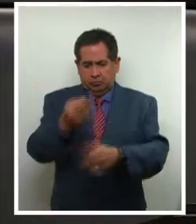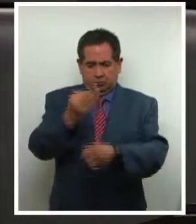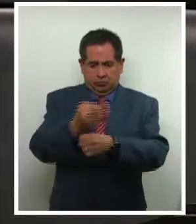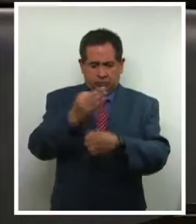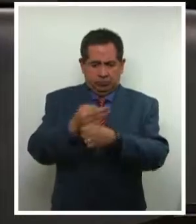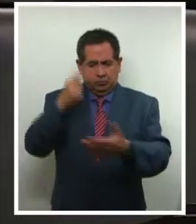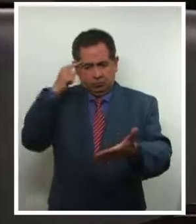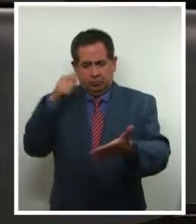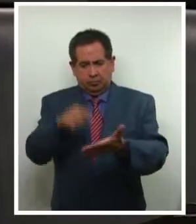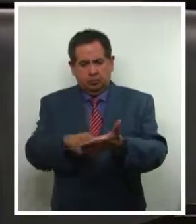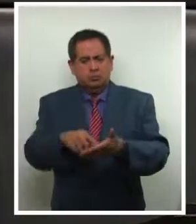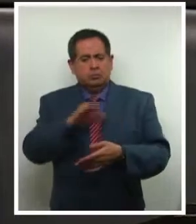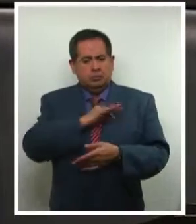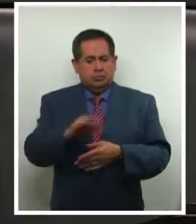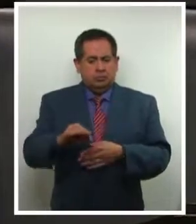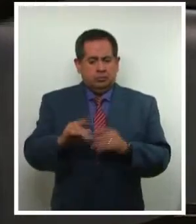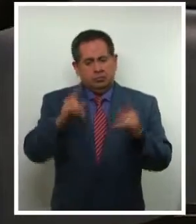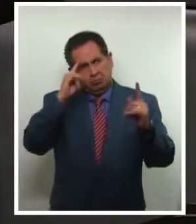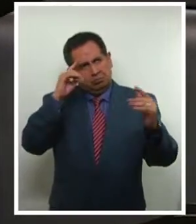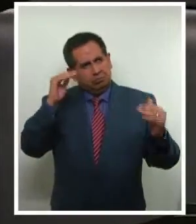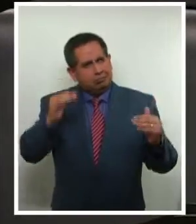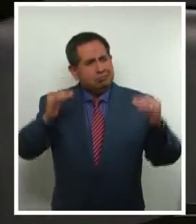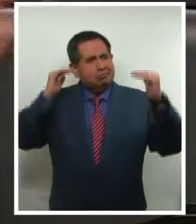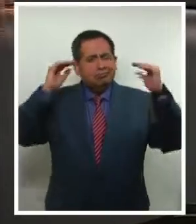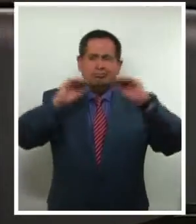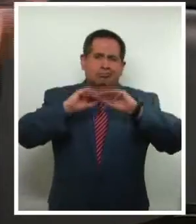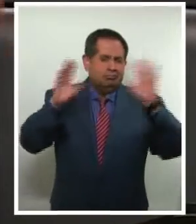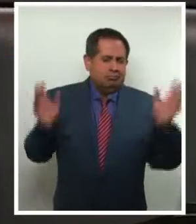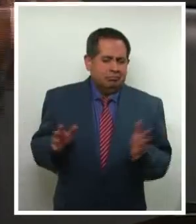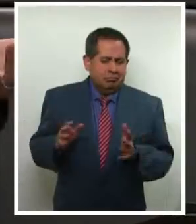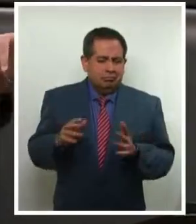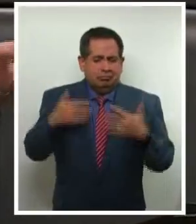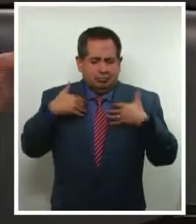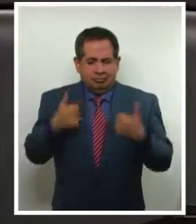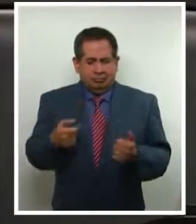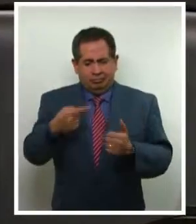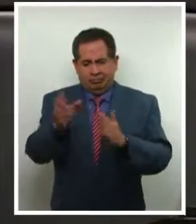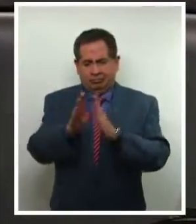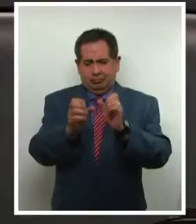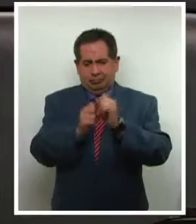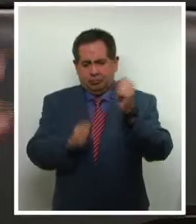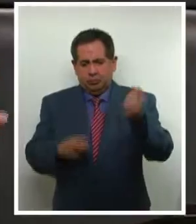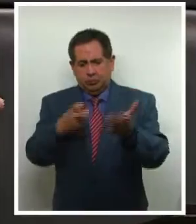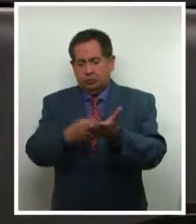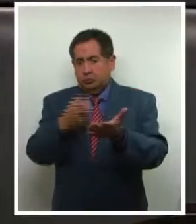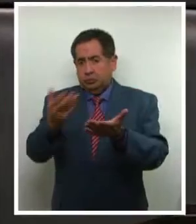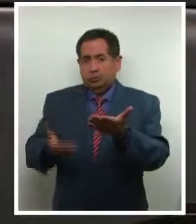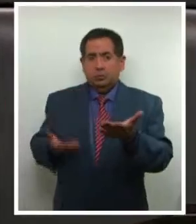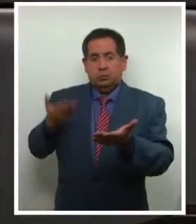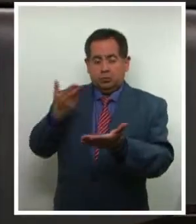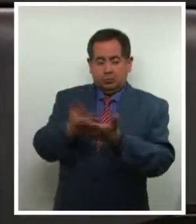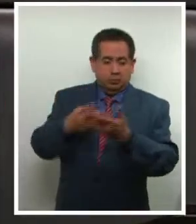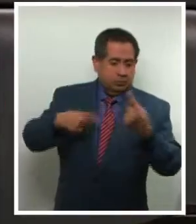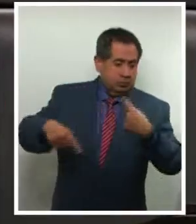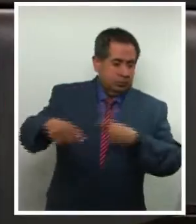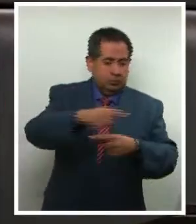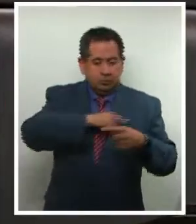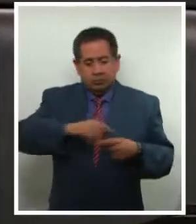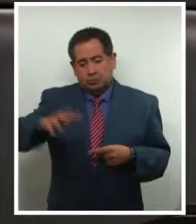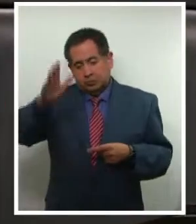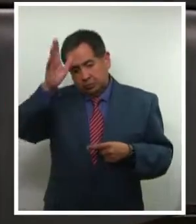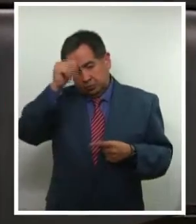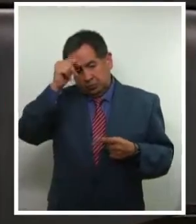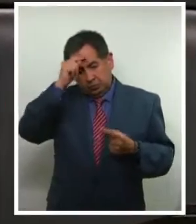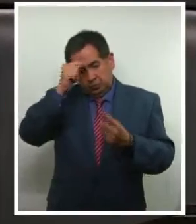momento a que podamos tener altura de miras y entender que esta Constitución que nos ha permitido tener acuerdos en la parte